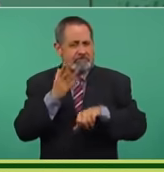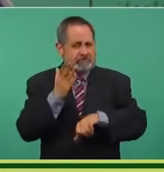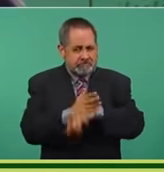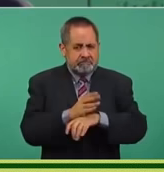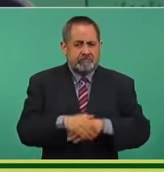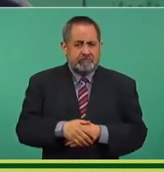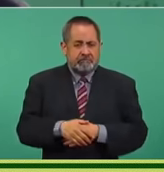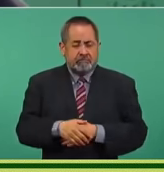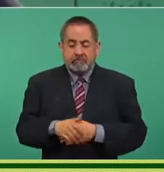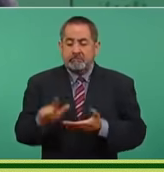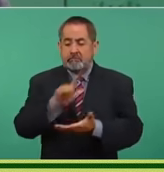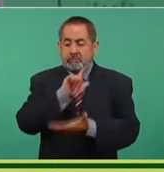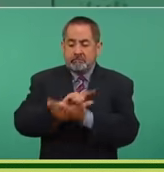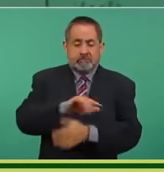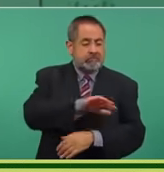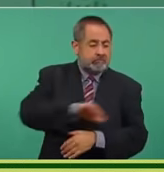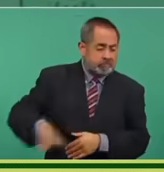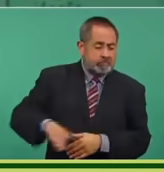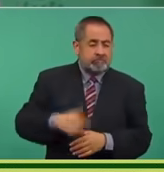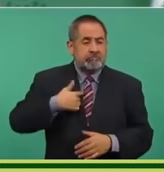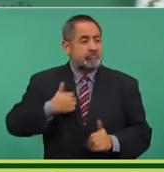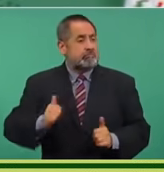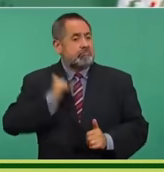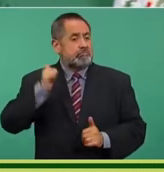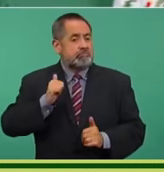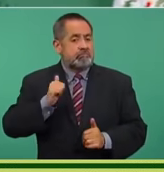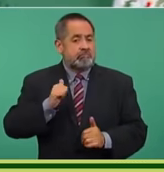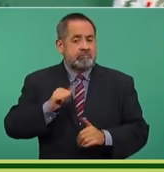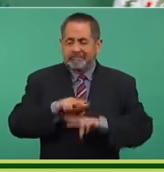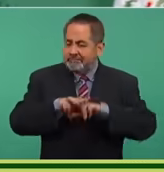margen de la ley nada por encima de la ley nadie